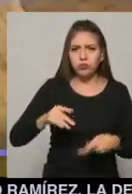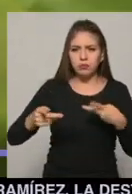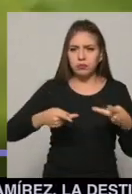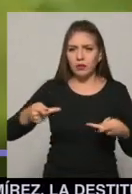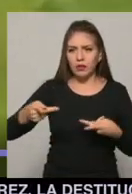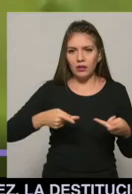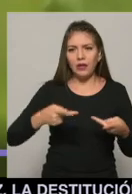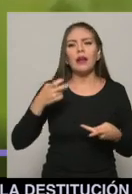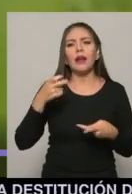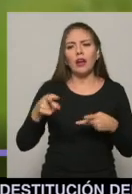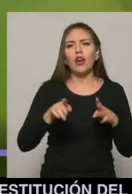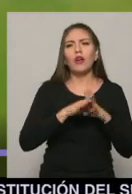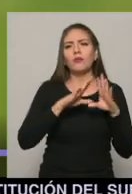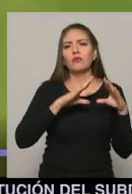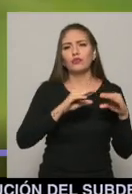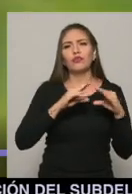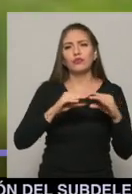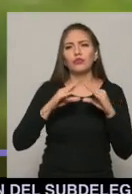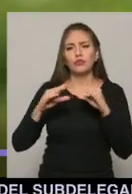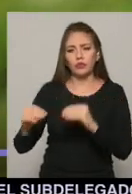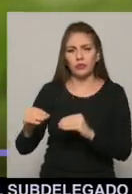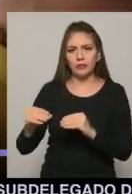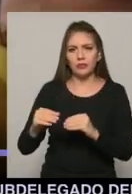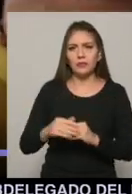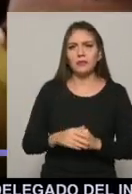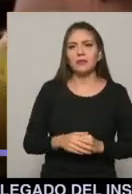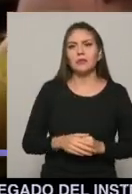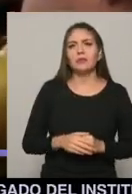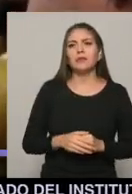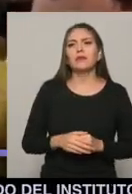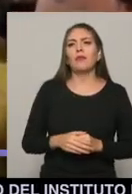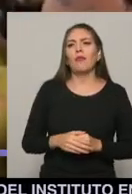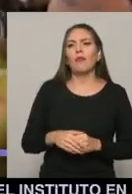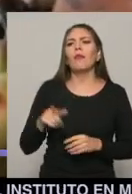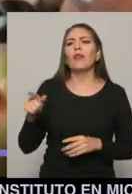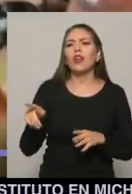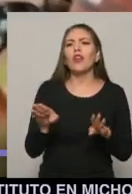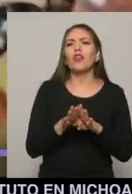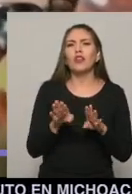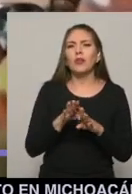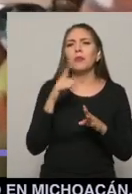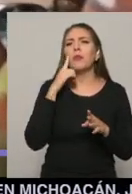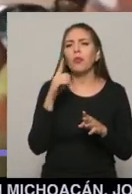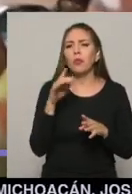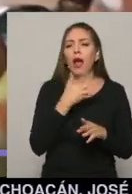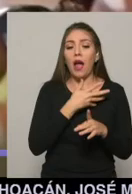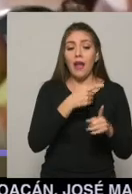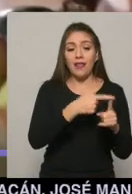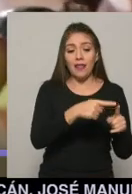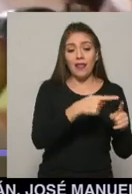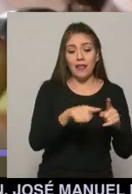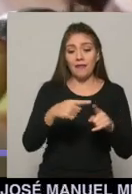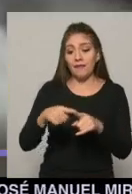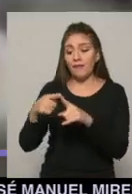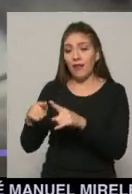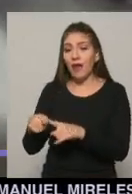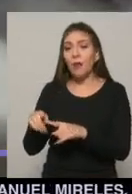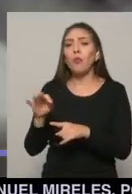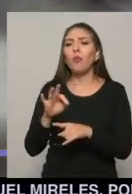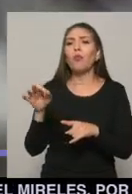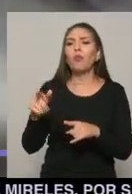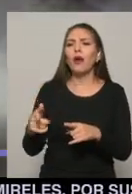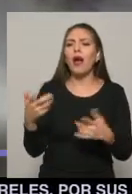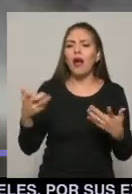bueno, aquí tenemos esto en el mercado, lo puedes utilizar para realizar esta receta, ¿no? Intentamos que se